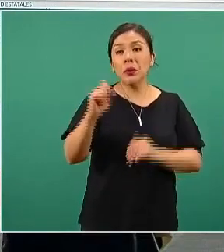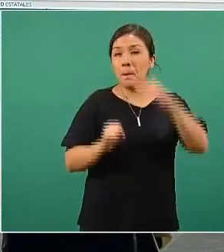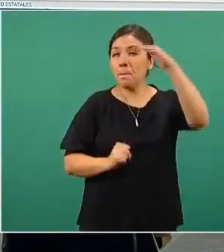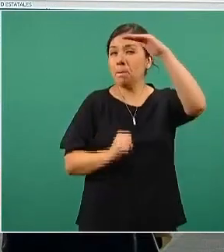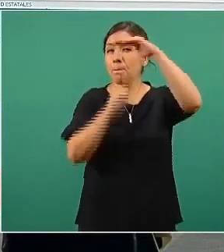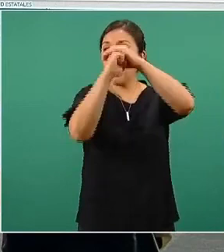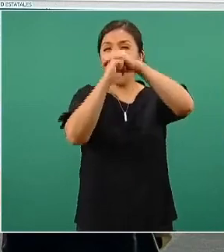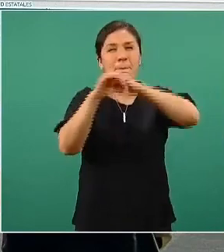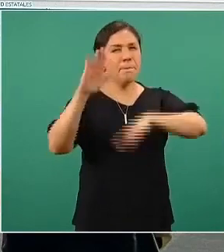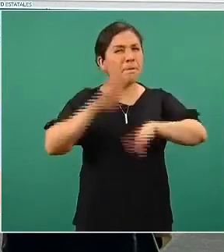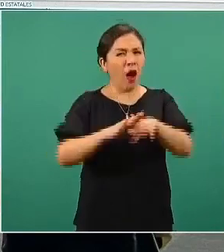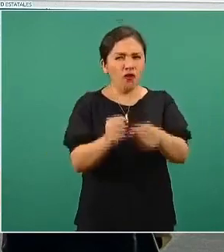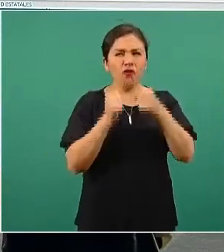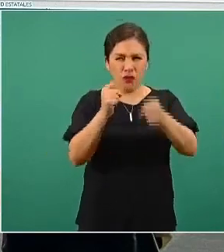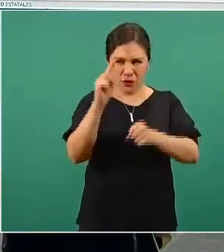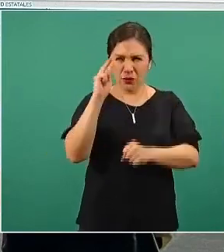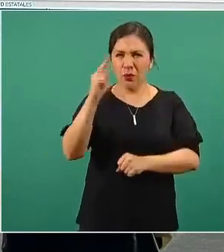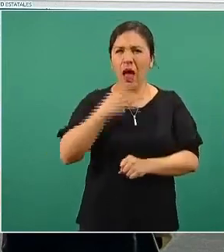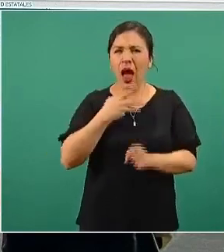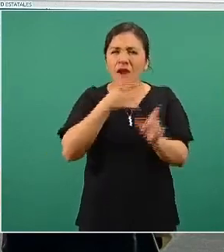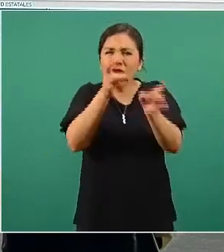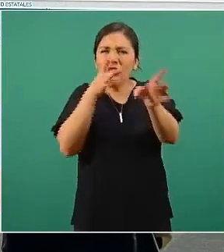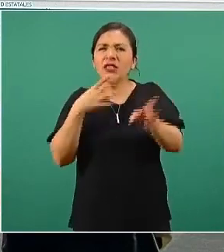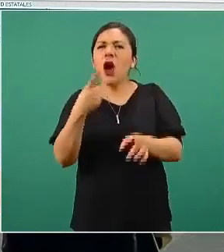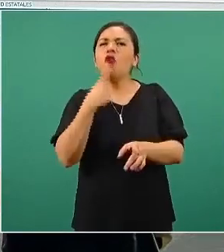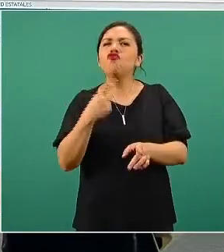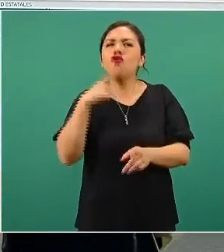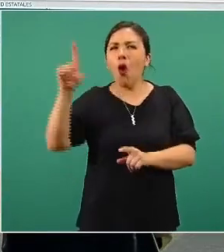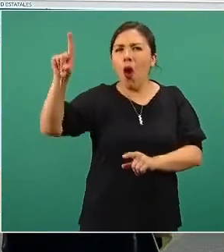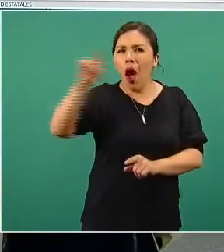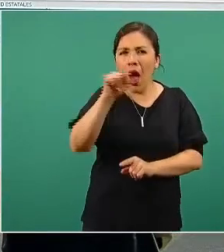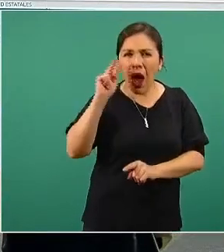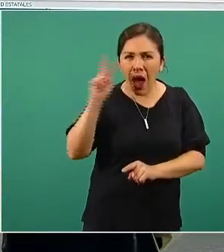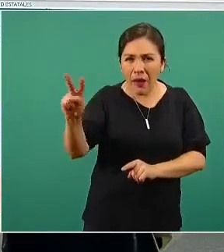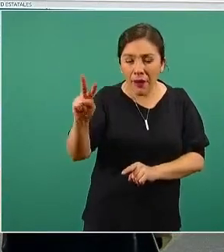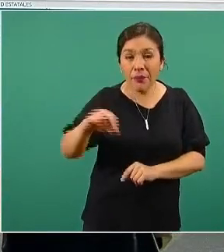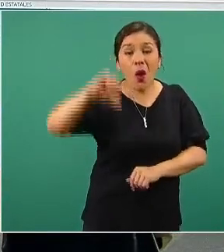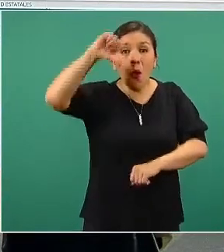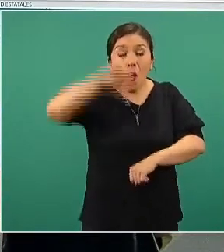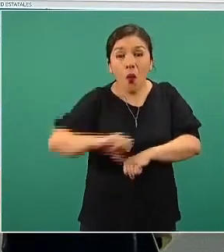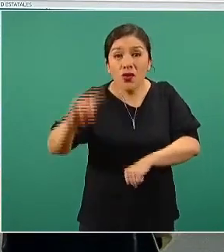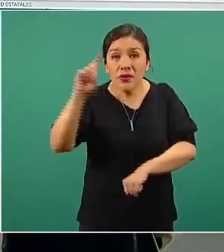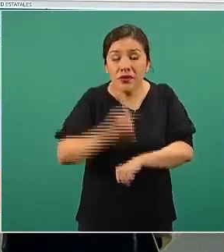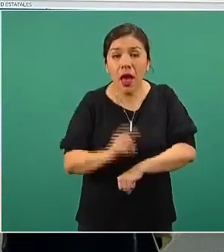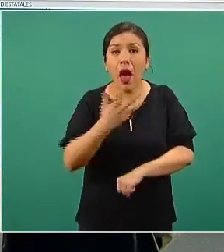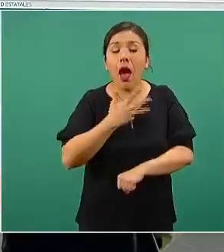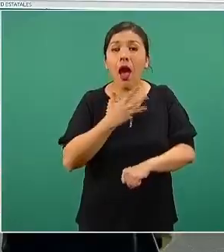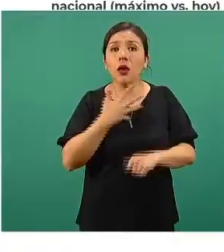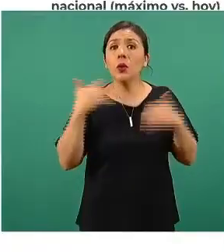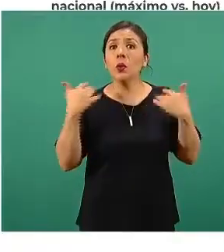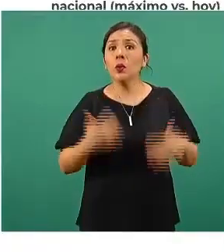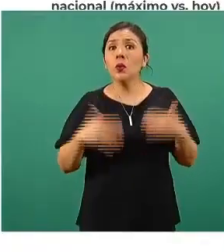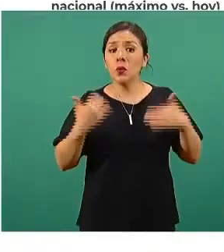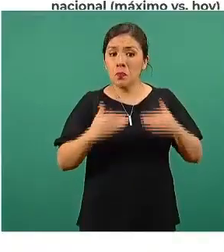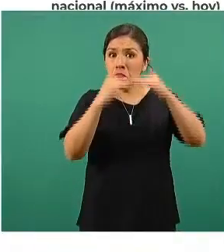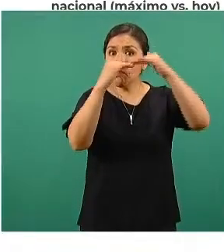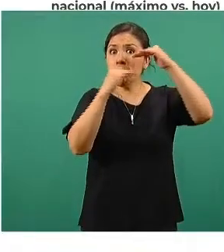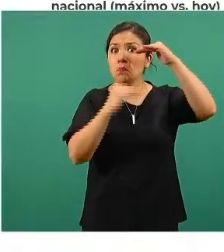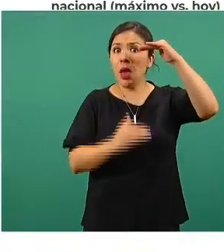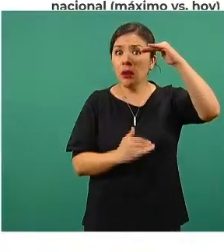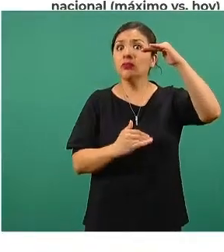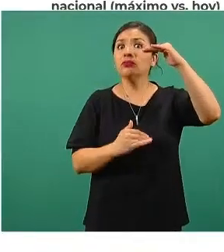pico máximo, ustedes lo pueden ver marcado con una flecha roja. Al día de hoy ha habido una disminución,